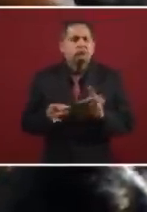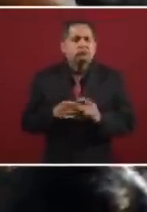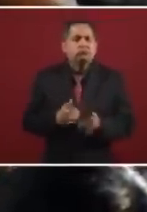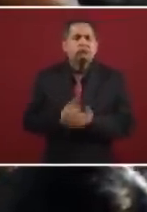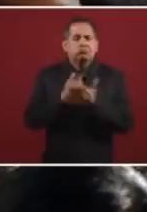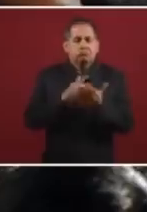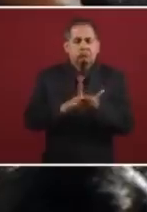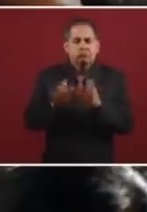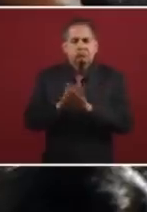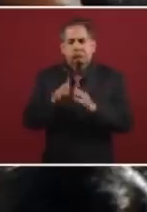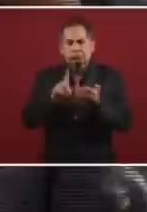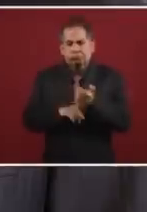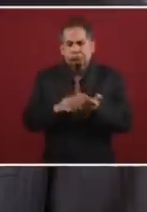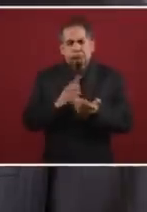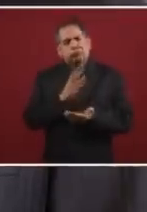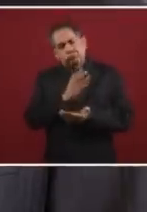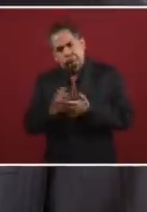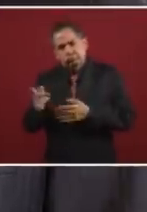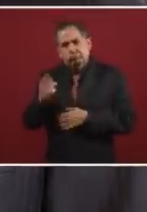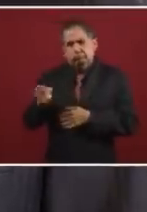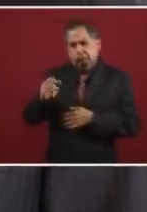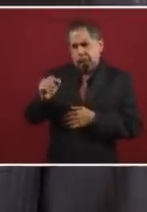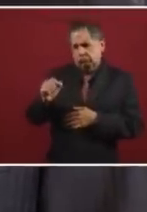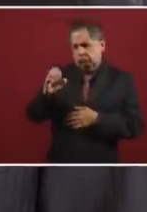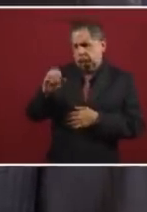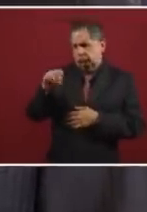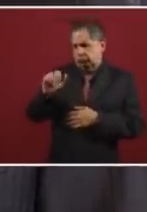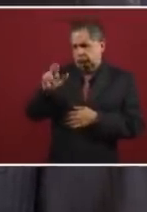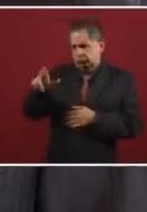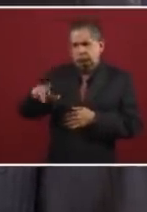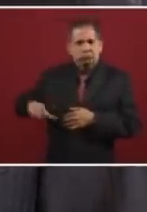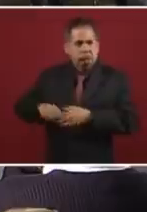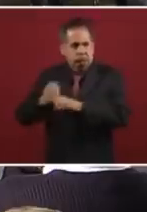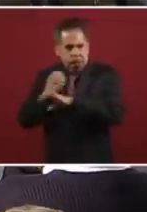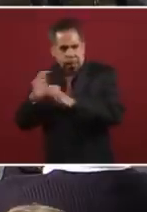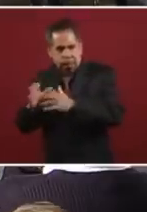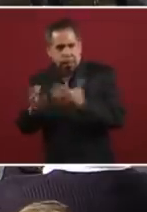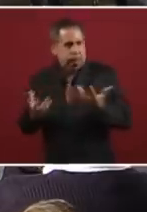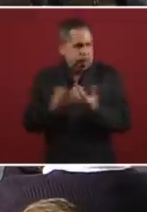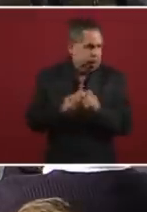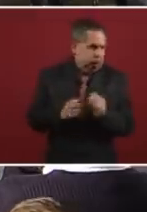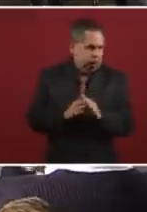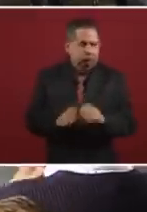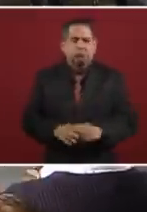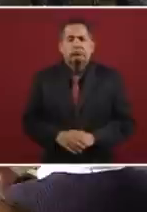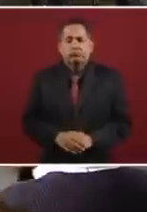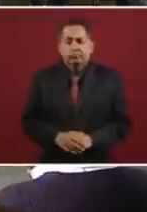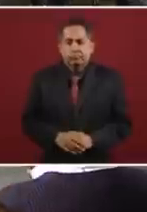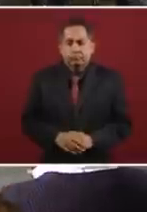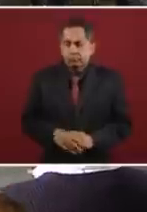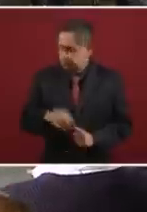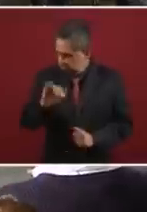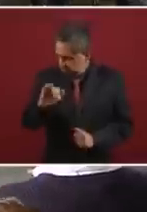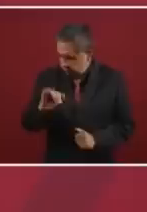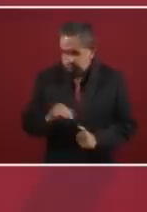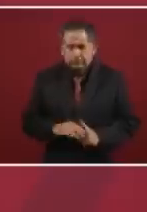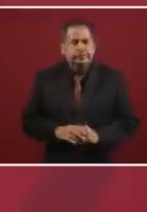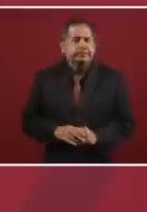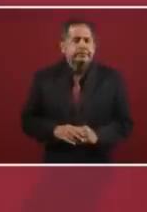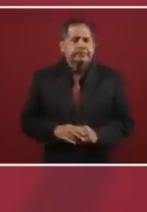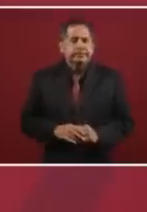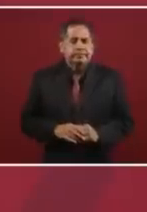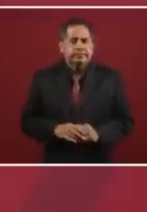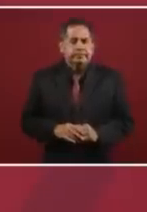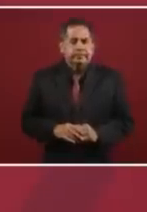independientemente del trabajo que hizo la secretaria de marina y los gobiernos estatales gracias si colaboraron este